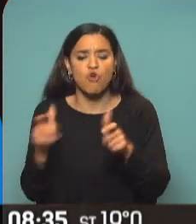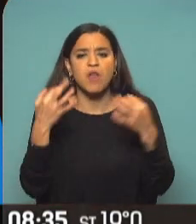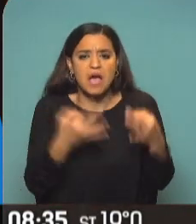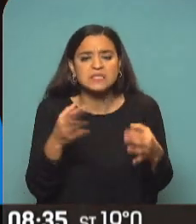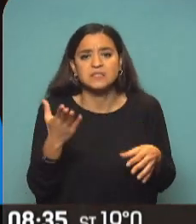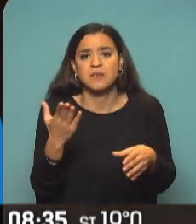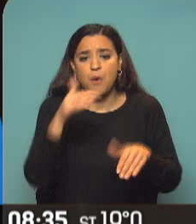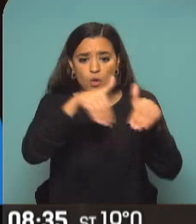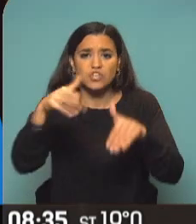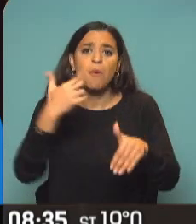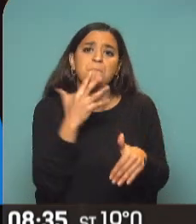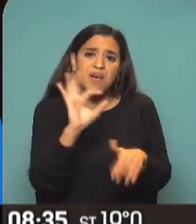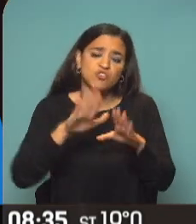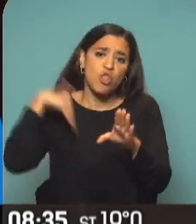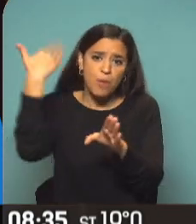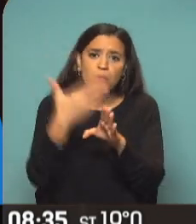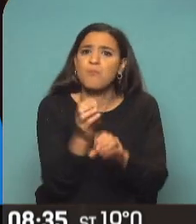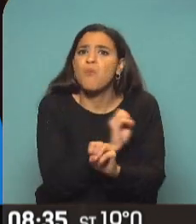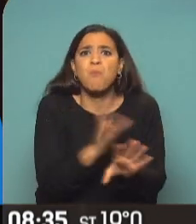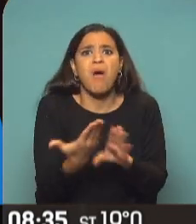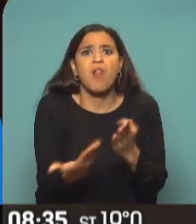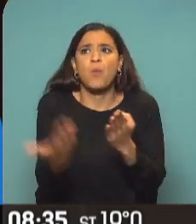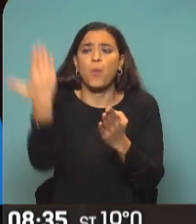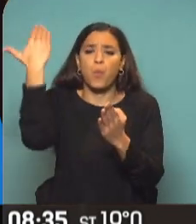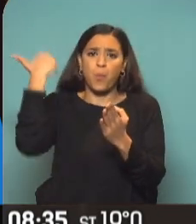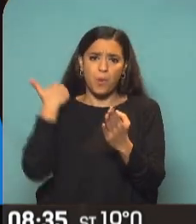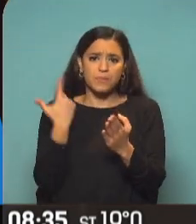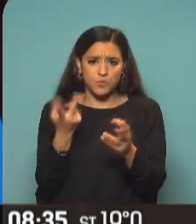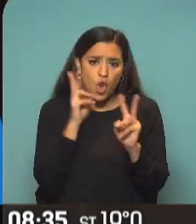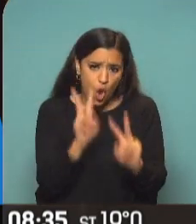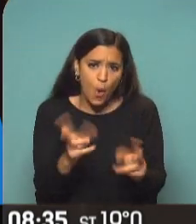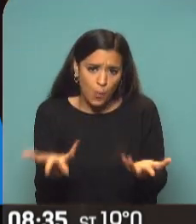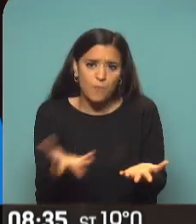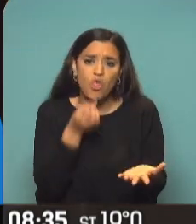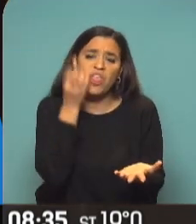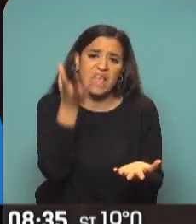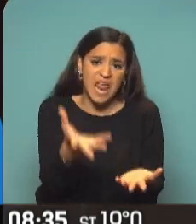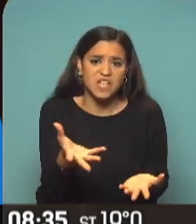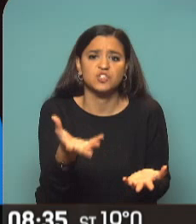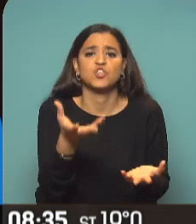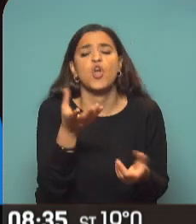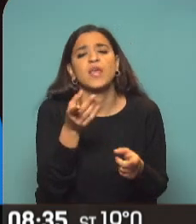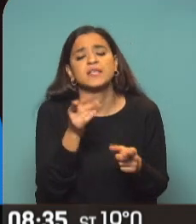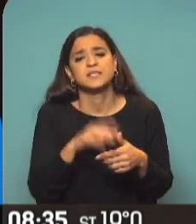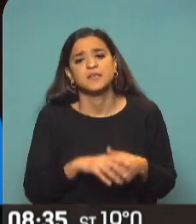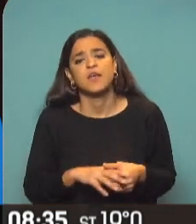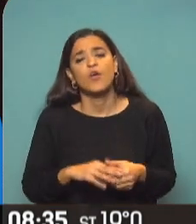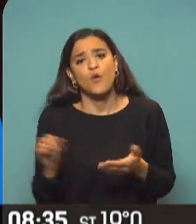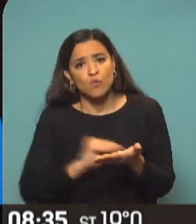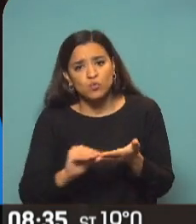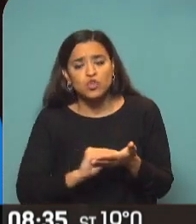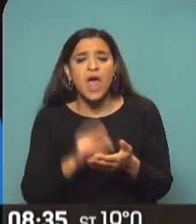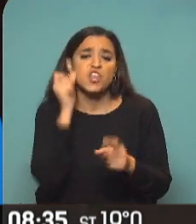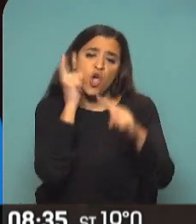después de las PASO, que sería muy malo volver al pasado. Lo vemos en las declaraciones de los distintos funcionarios